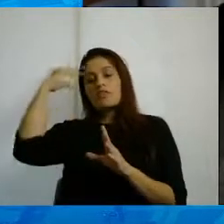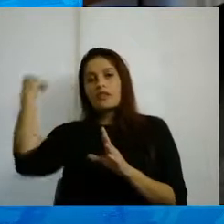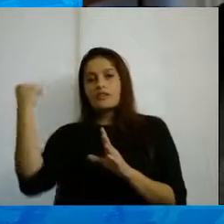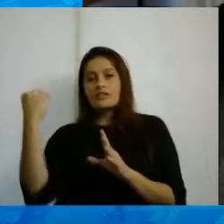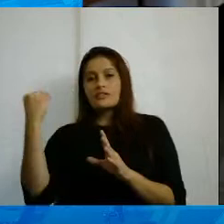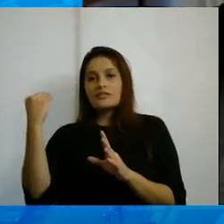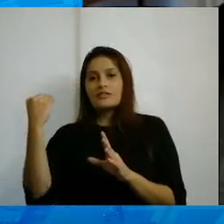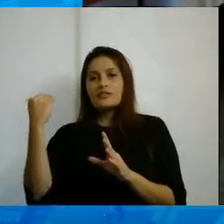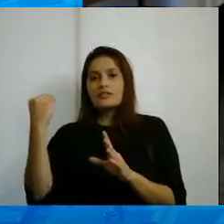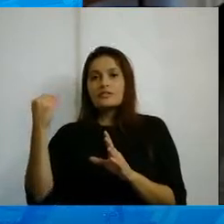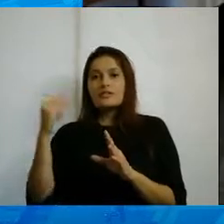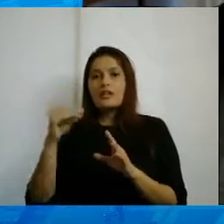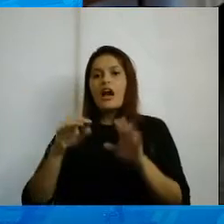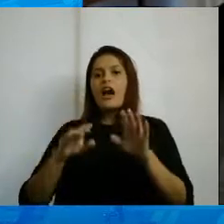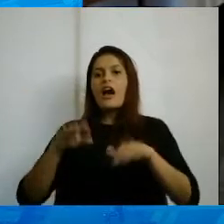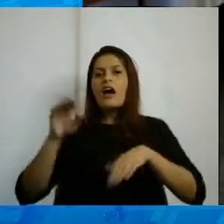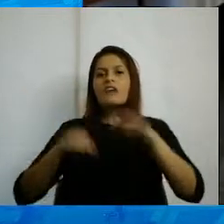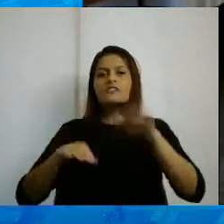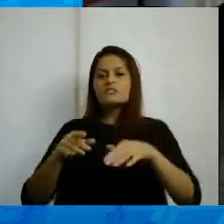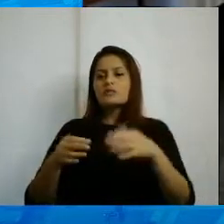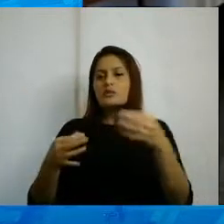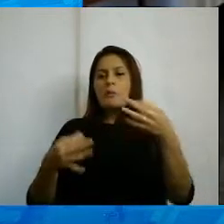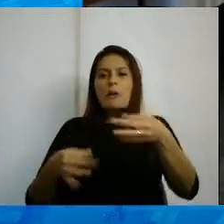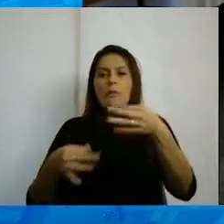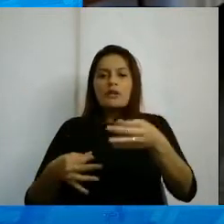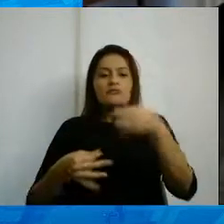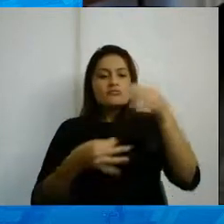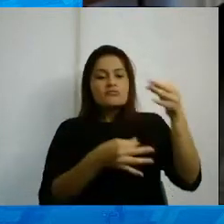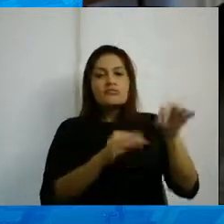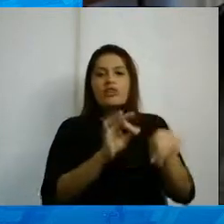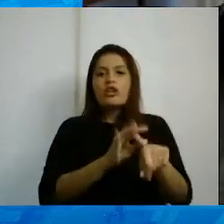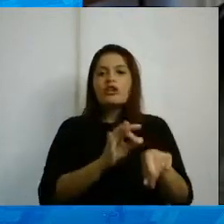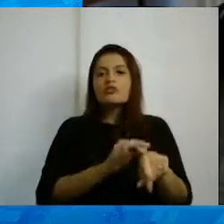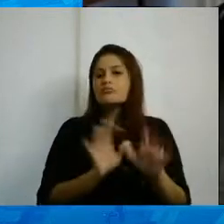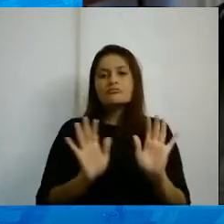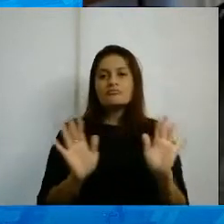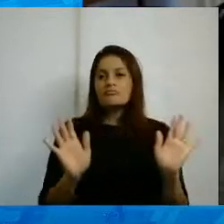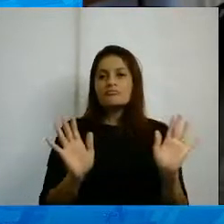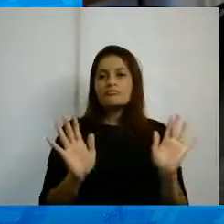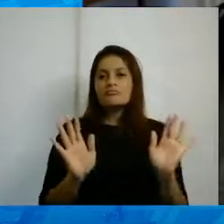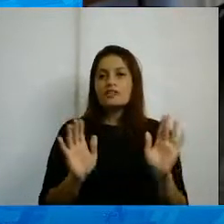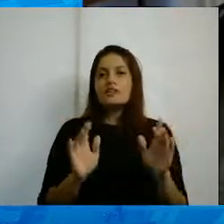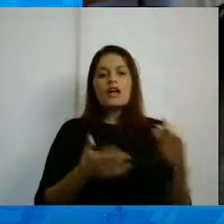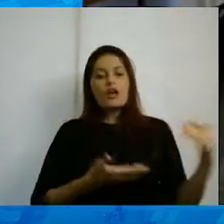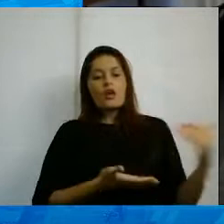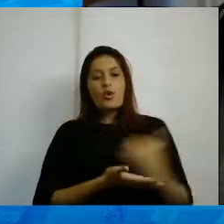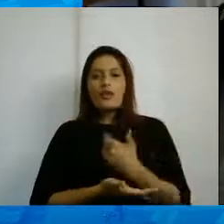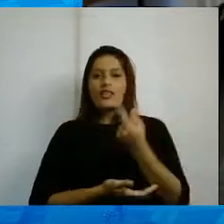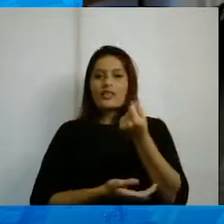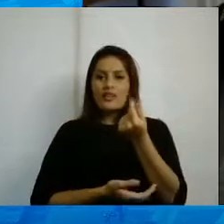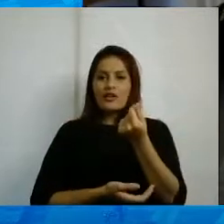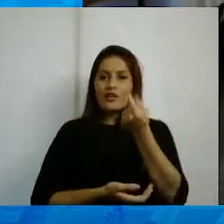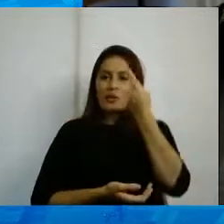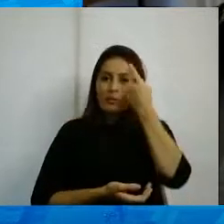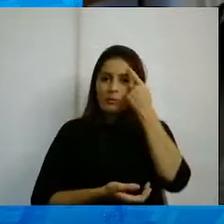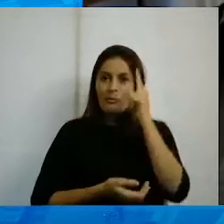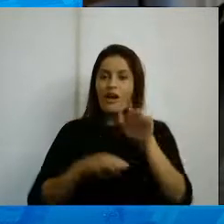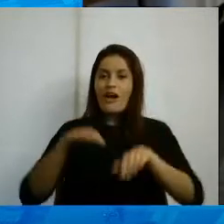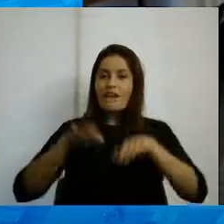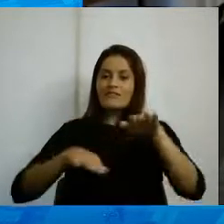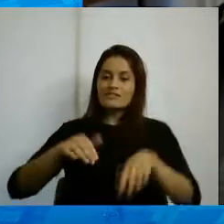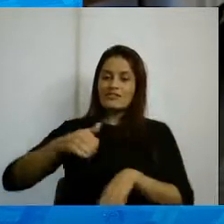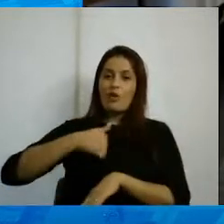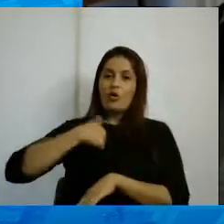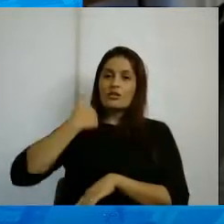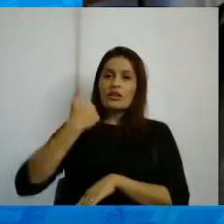veces es algo tan fácil como presentar un informe del médico que lo trató y recuperamos el dinero, pero es esa disposición la